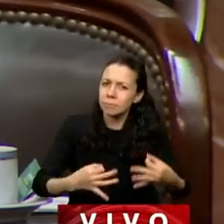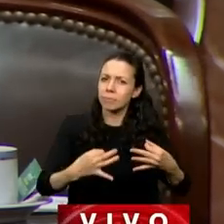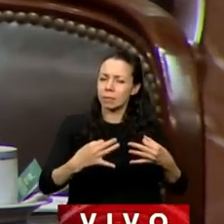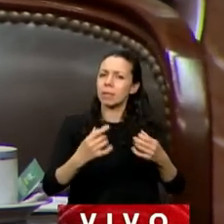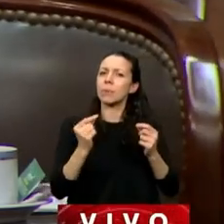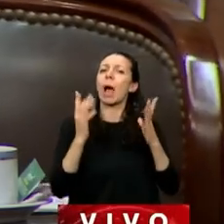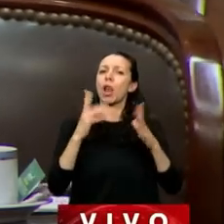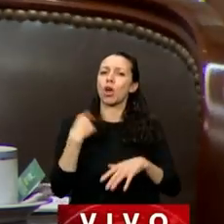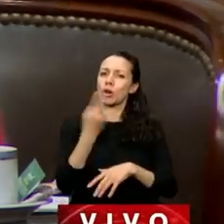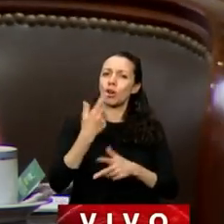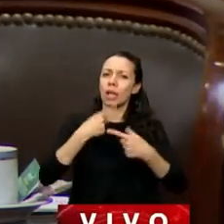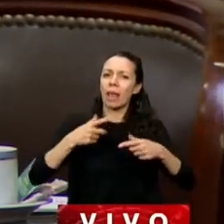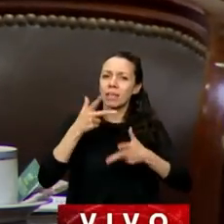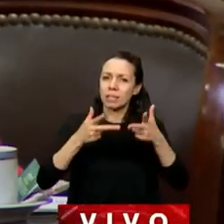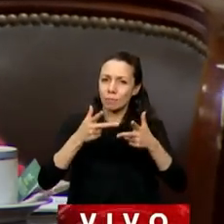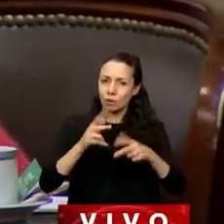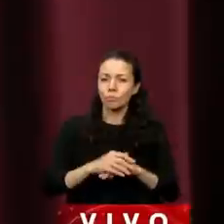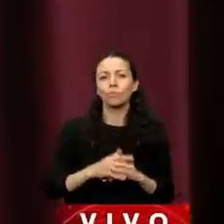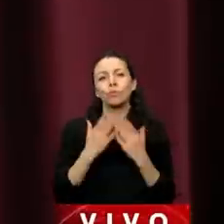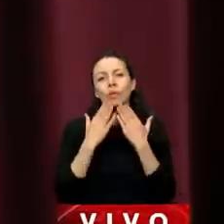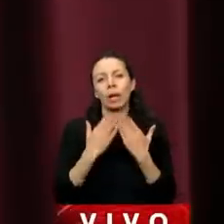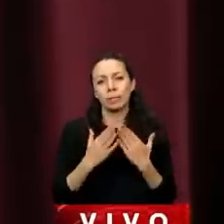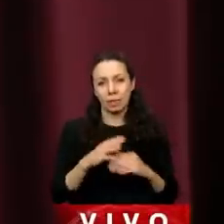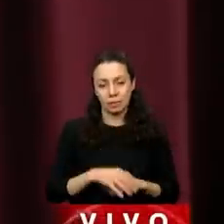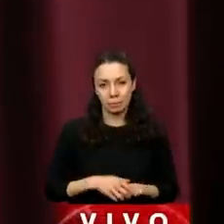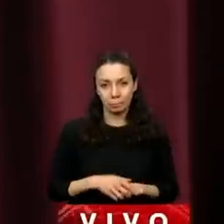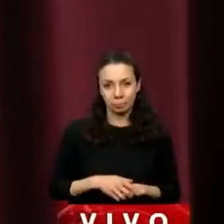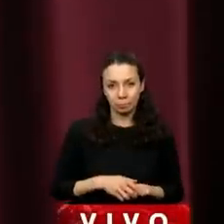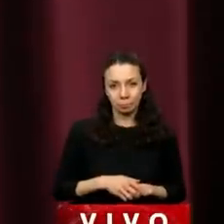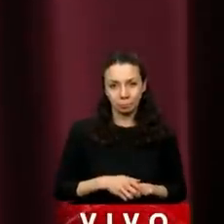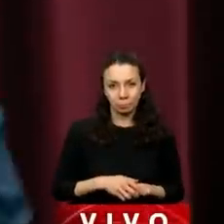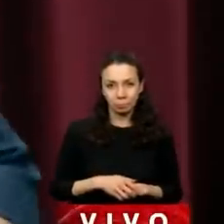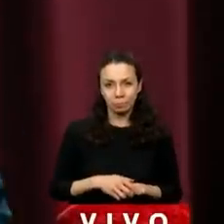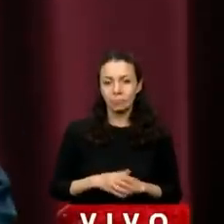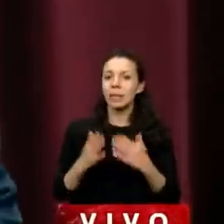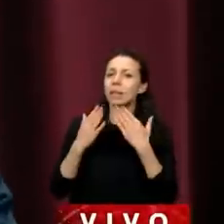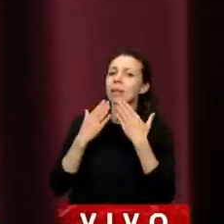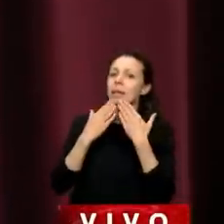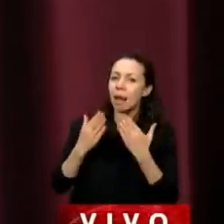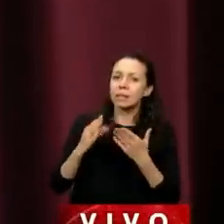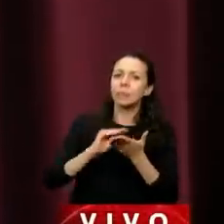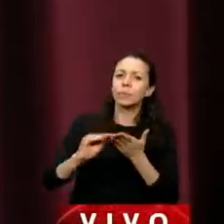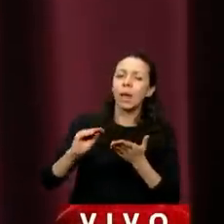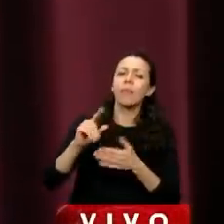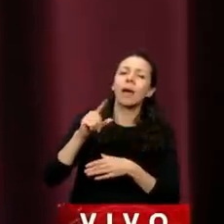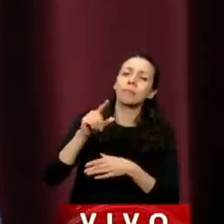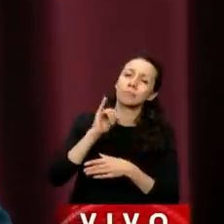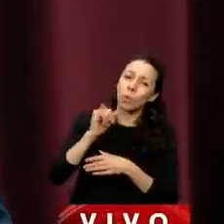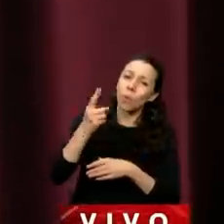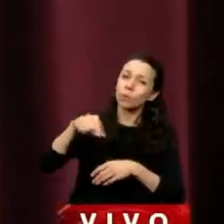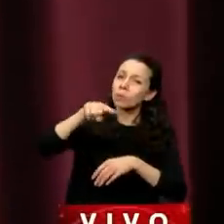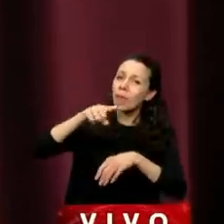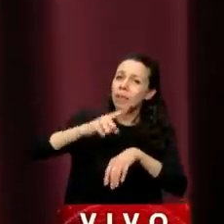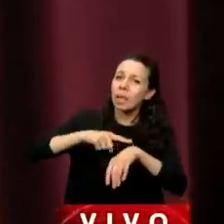nuestras palabras. Muchas gracias. Gracias, diputada. Diputada Carrizo, cuando ustedes se pasan y los